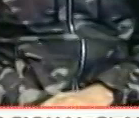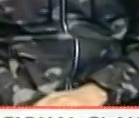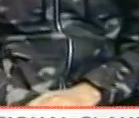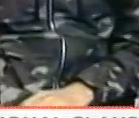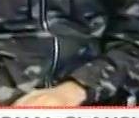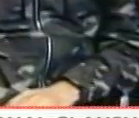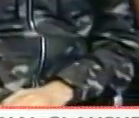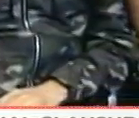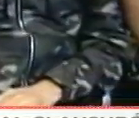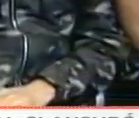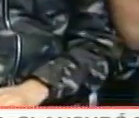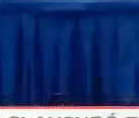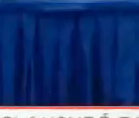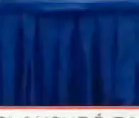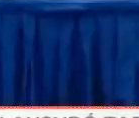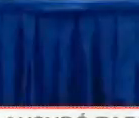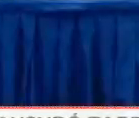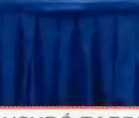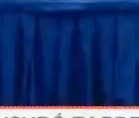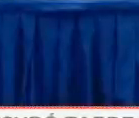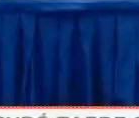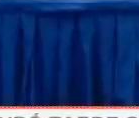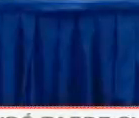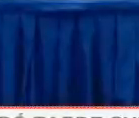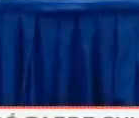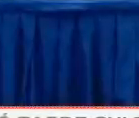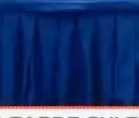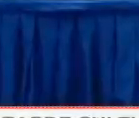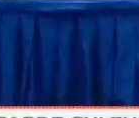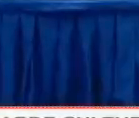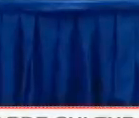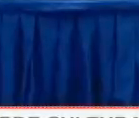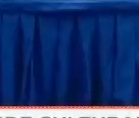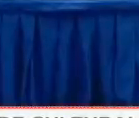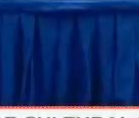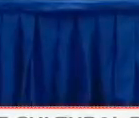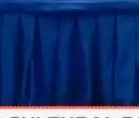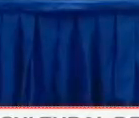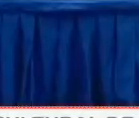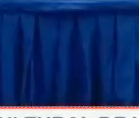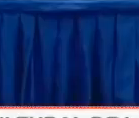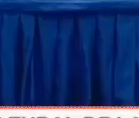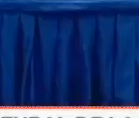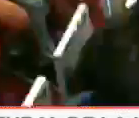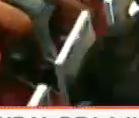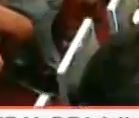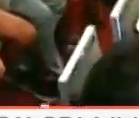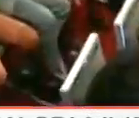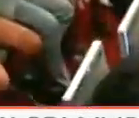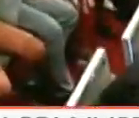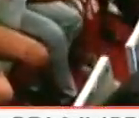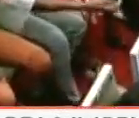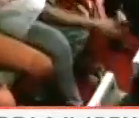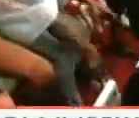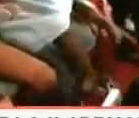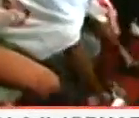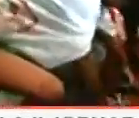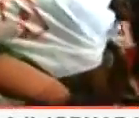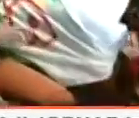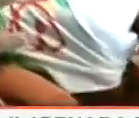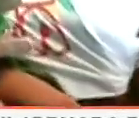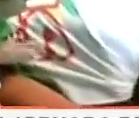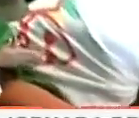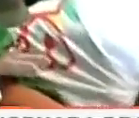la libertad y la soberanía de los pueblos. Ha sido un resumen histórico lo que ha hecho el canciller de la República Bolivariana de Venezuela en este